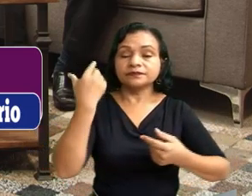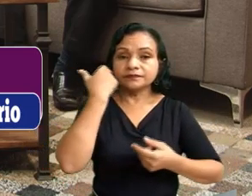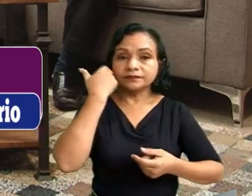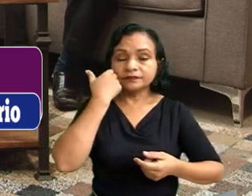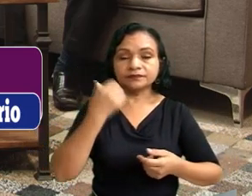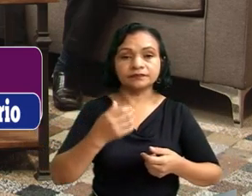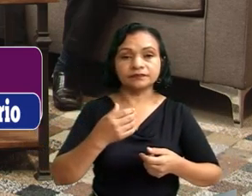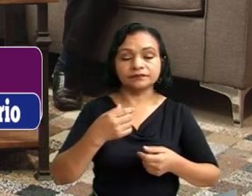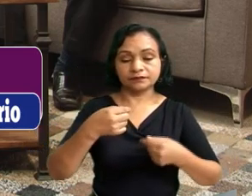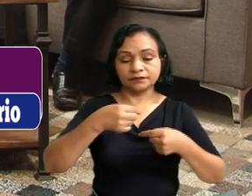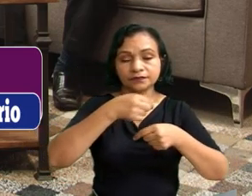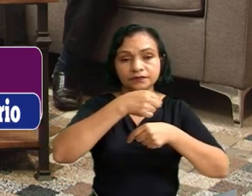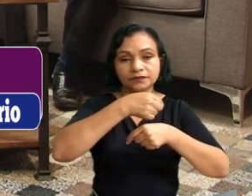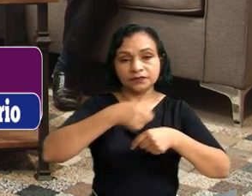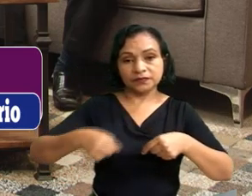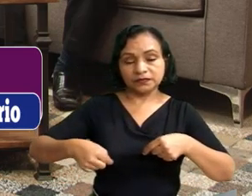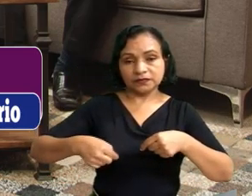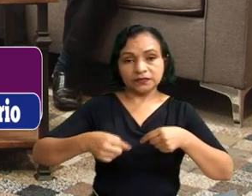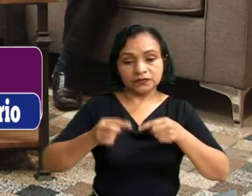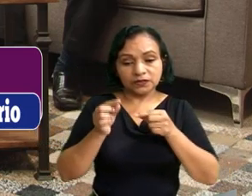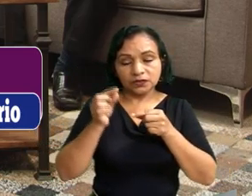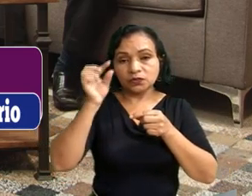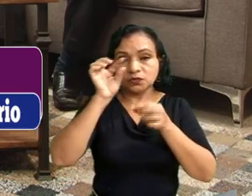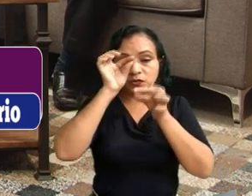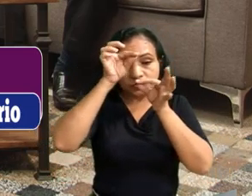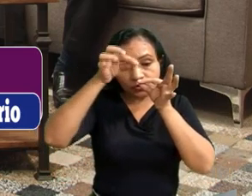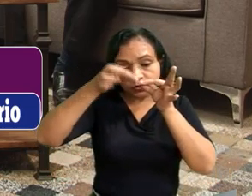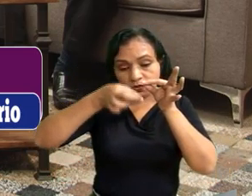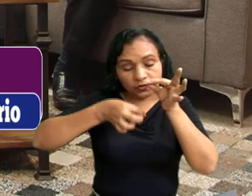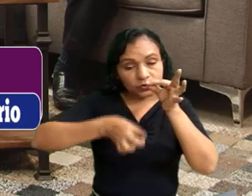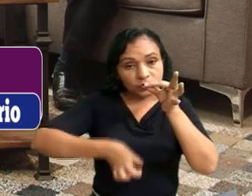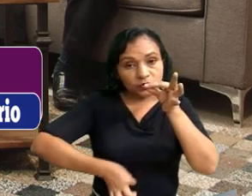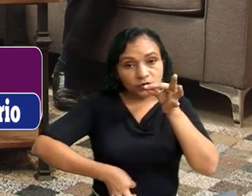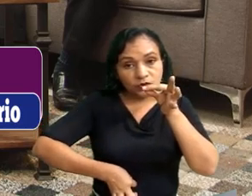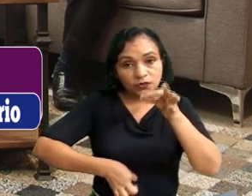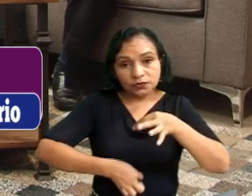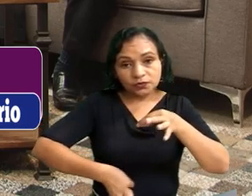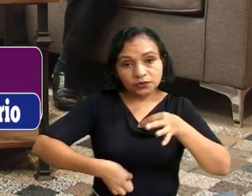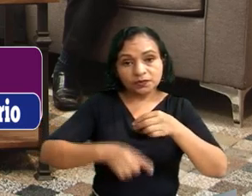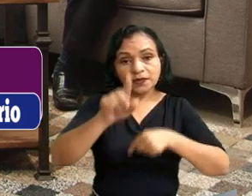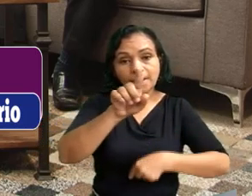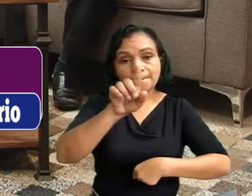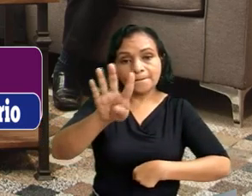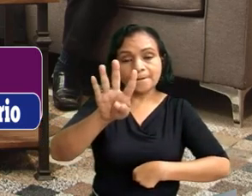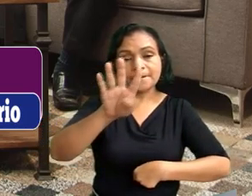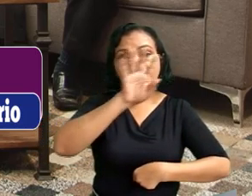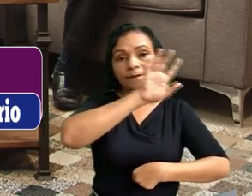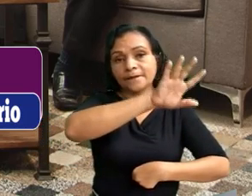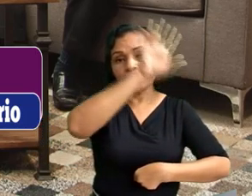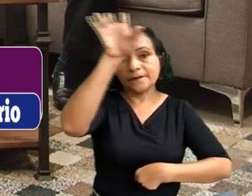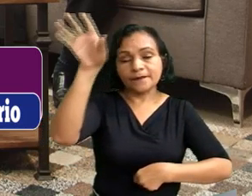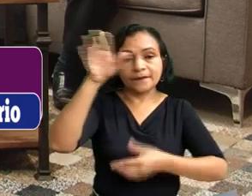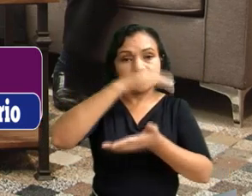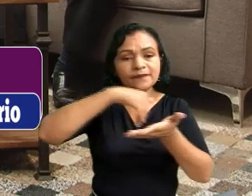si sin ser invasiva por laparoscopía en 14 cabeceras departamentales